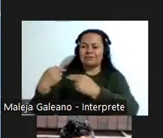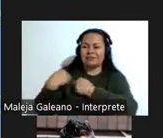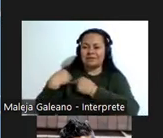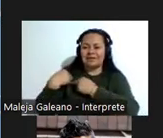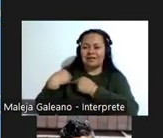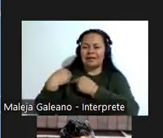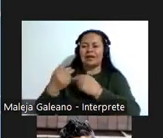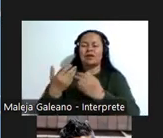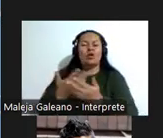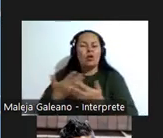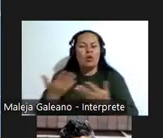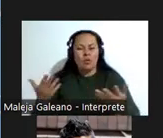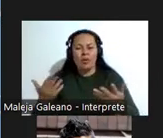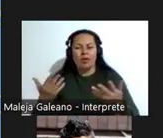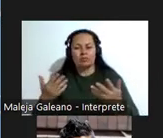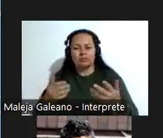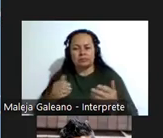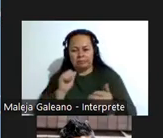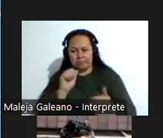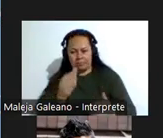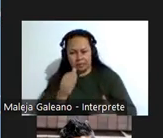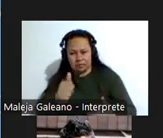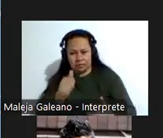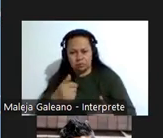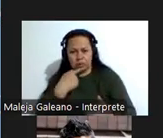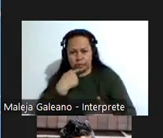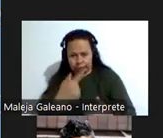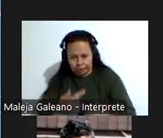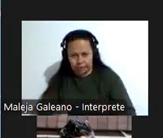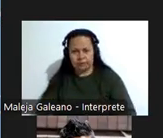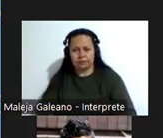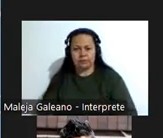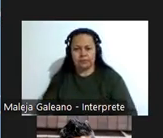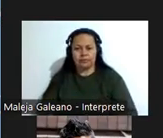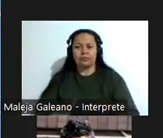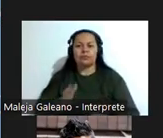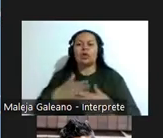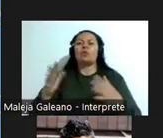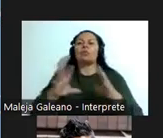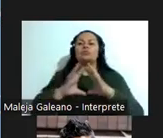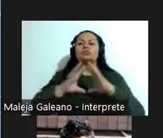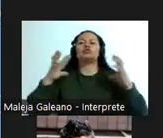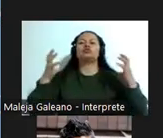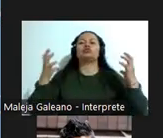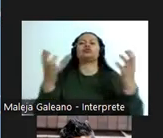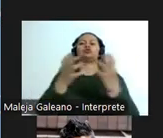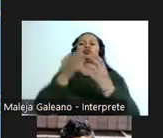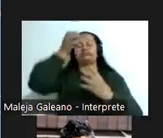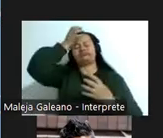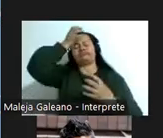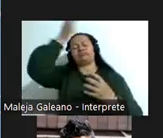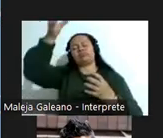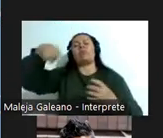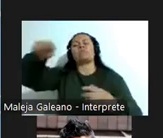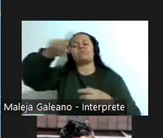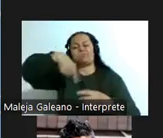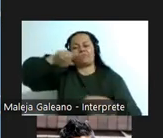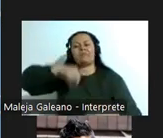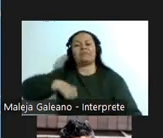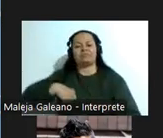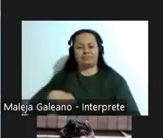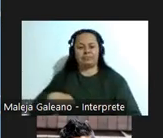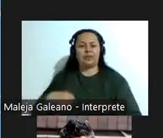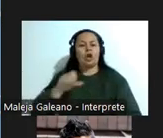hacerte responsable al menos de eso que dices en medio de todo ese universo de conocimiento que hay. En